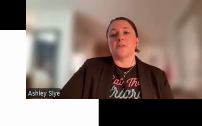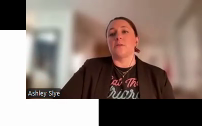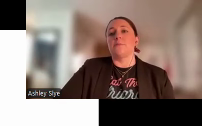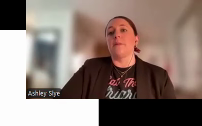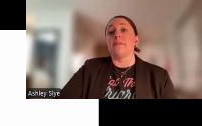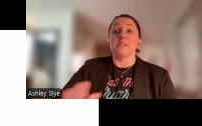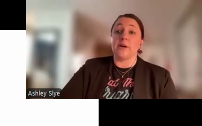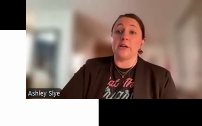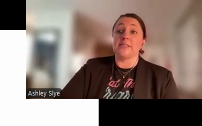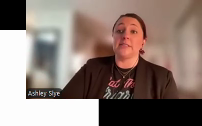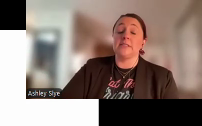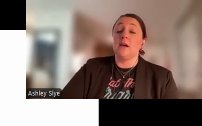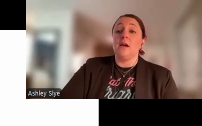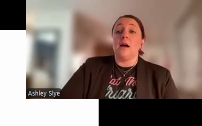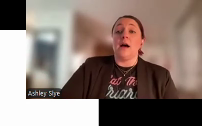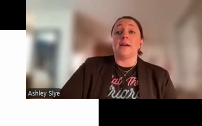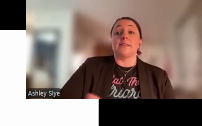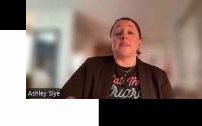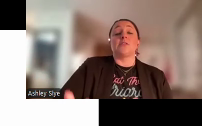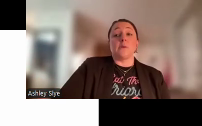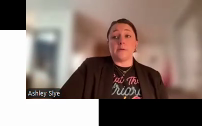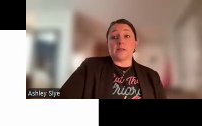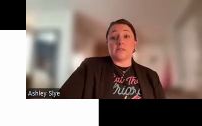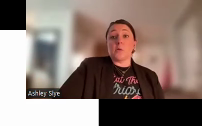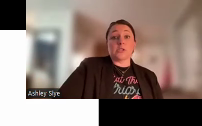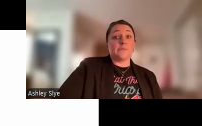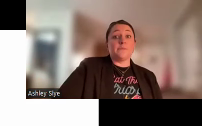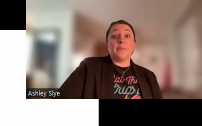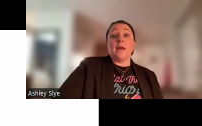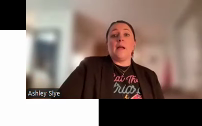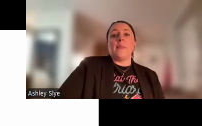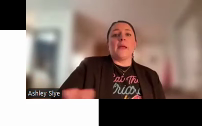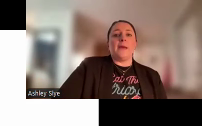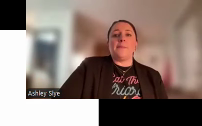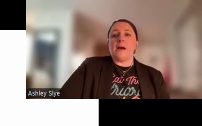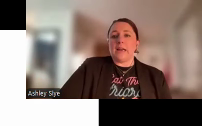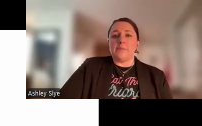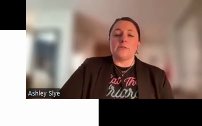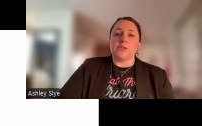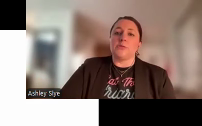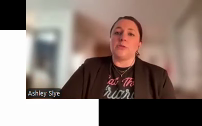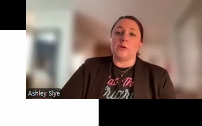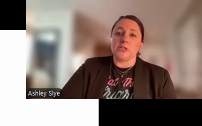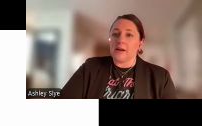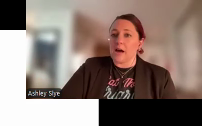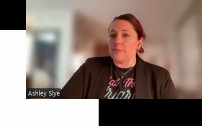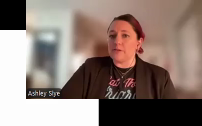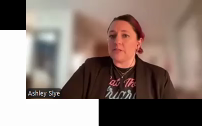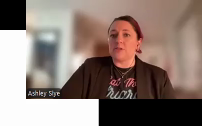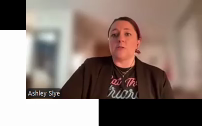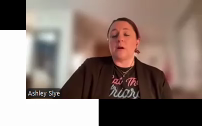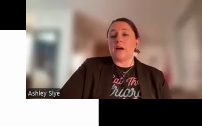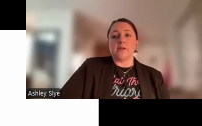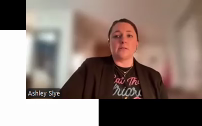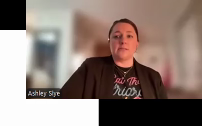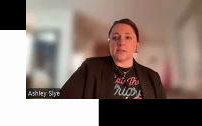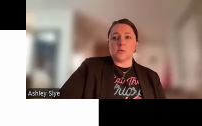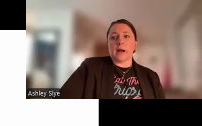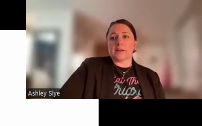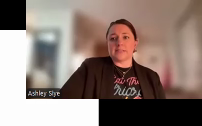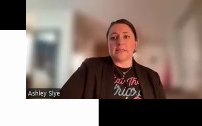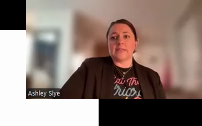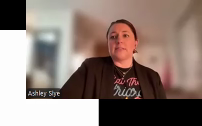los sobrevivientes tienen varias experiencias, un espectro grande de experiencias